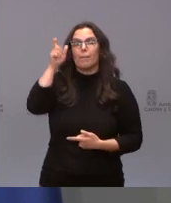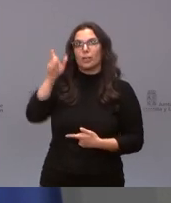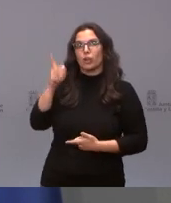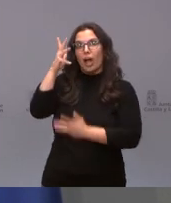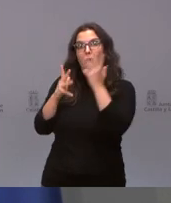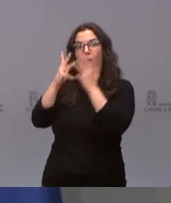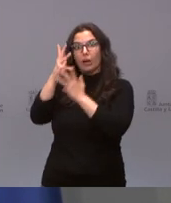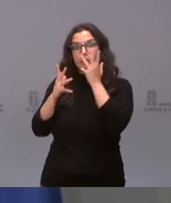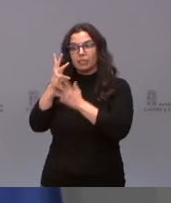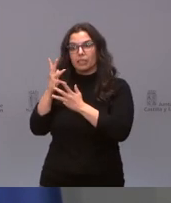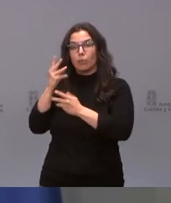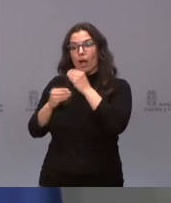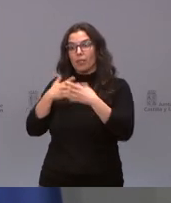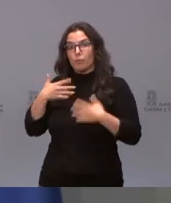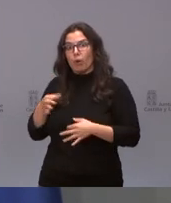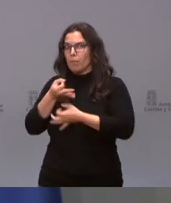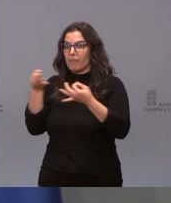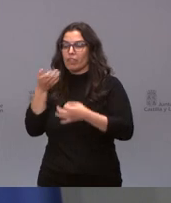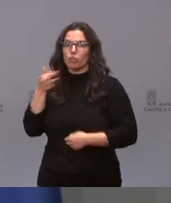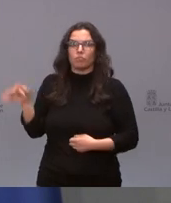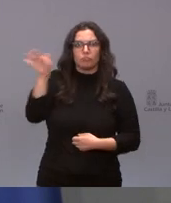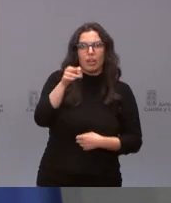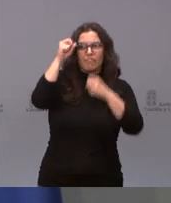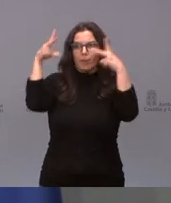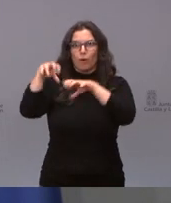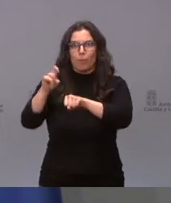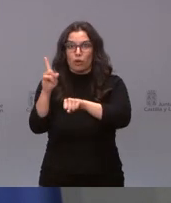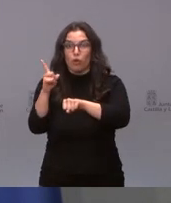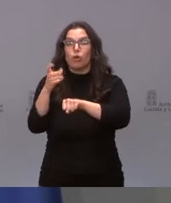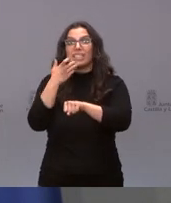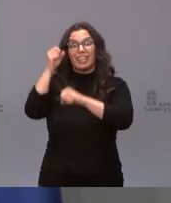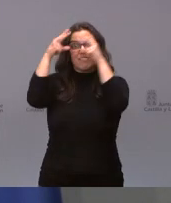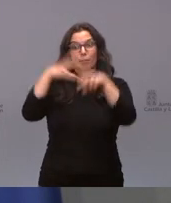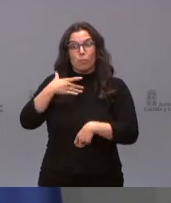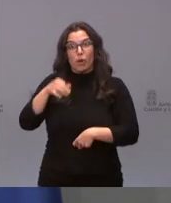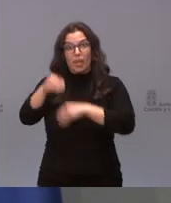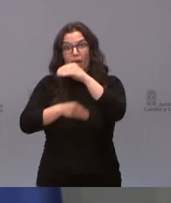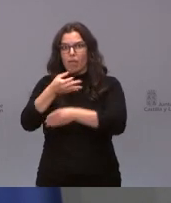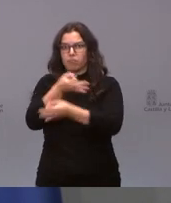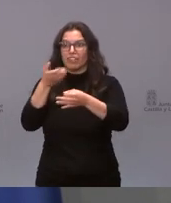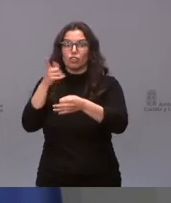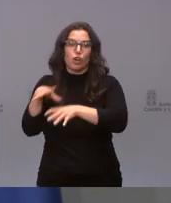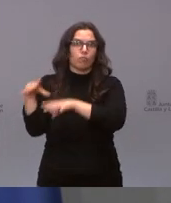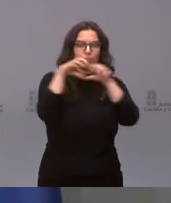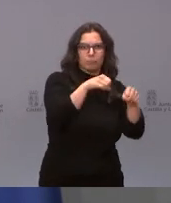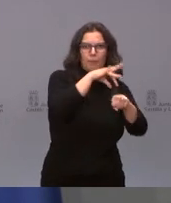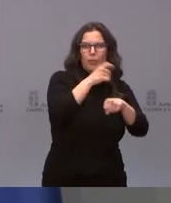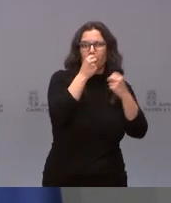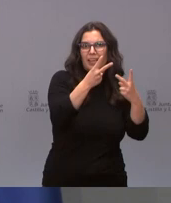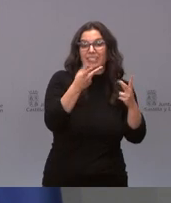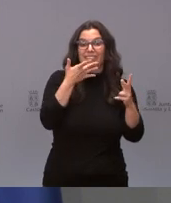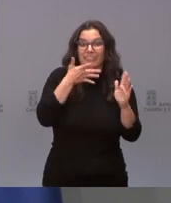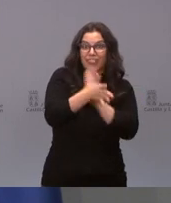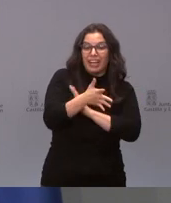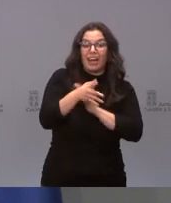lo resuelva una enfermera y lo que pueda resolver una enfermedad que no lo resuelva el médico porque si no estamos haciendo un mal uso de los recursos y